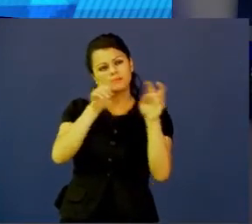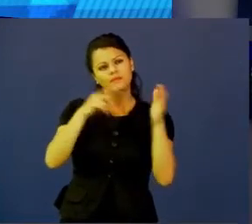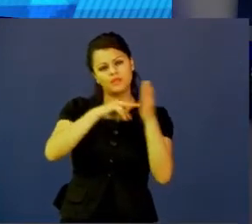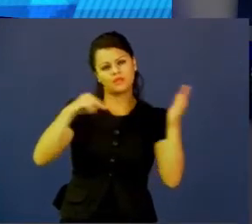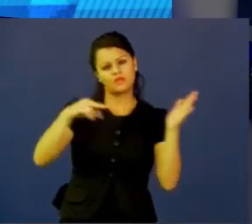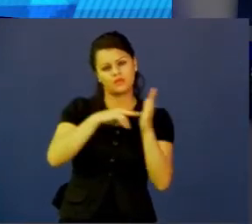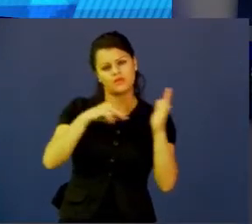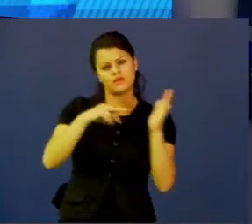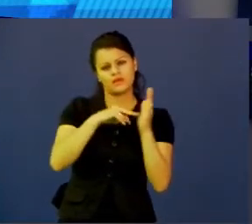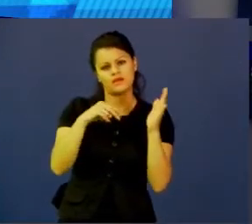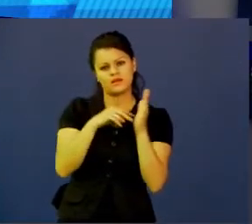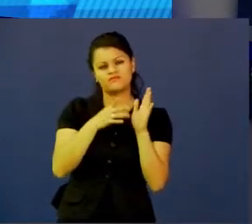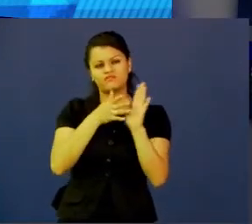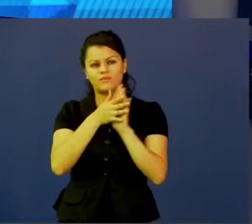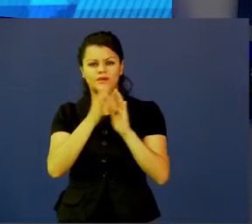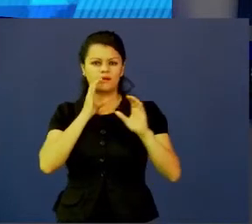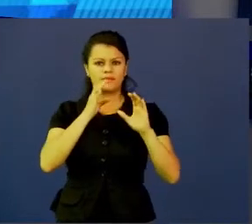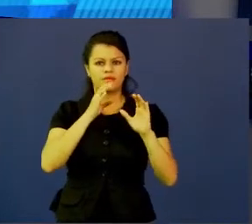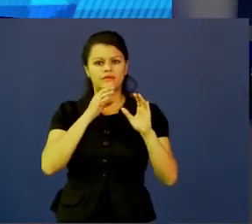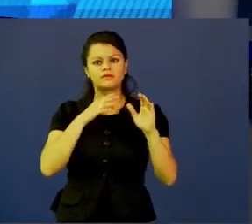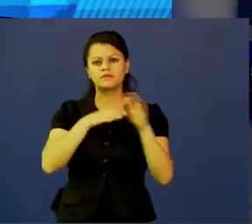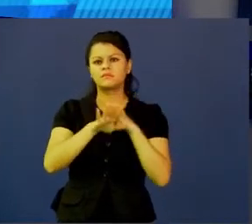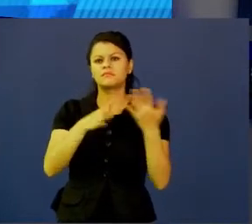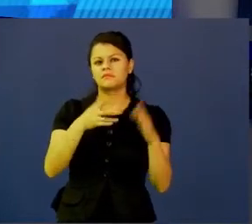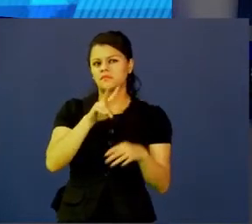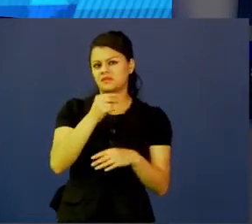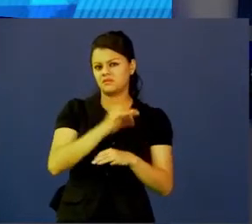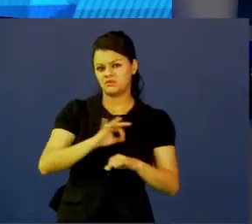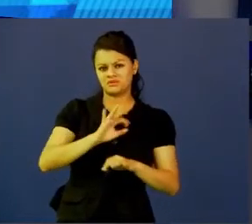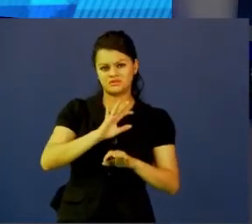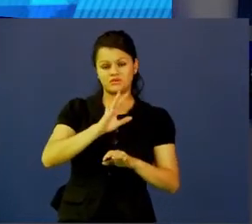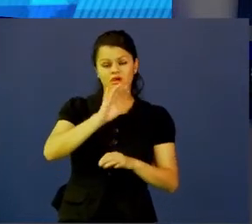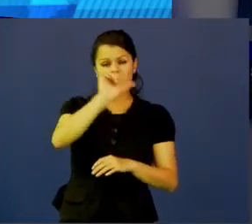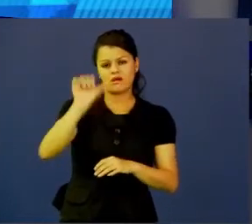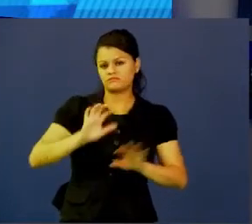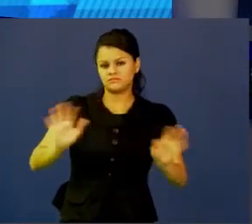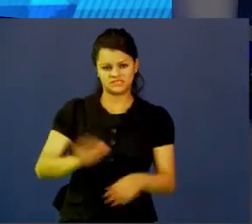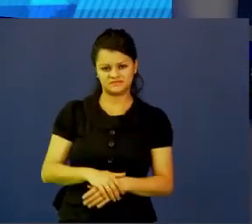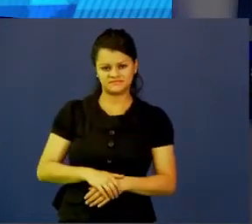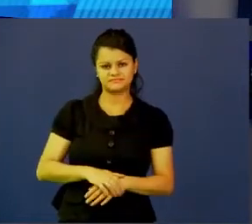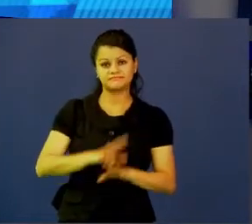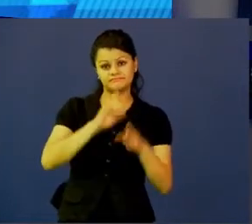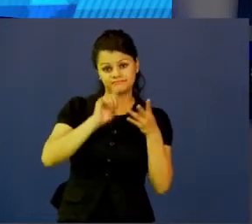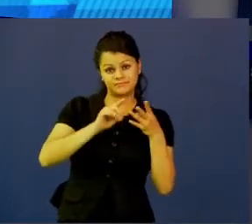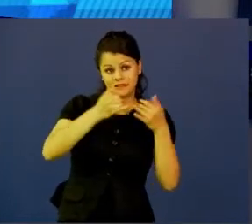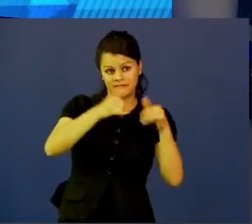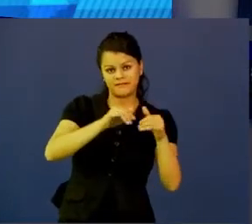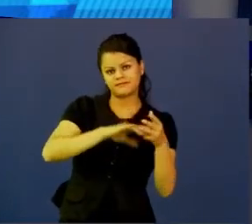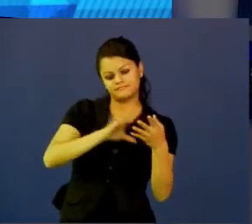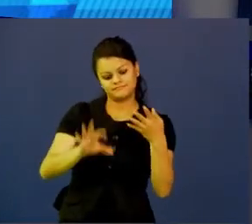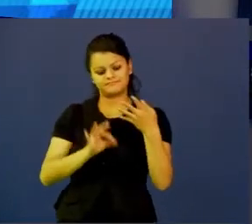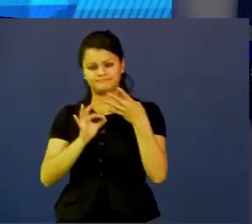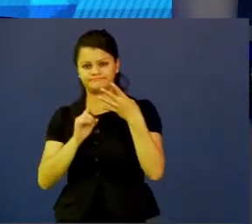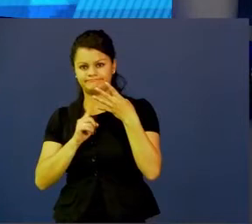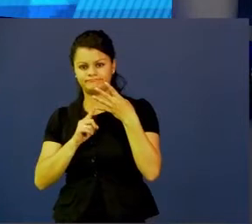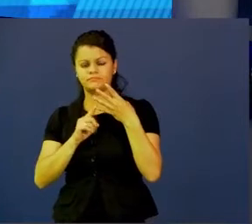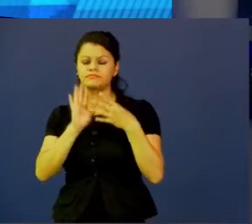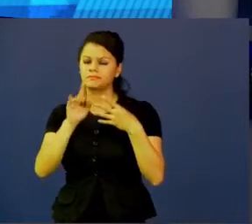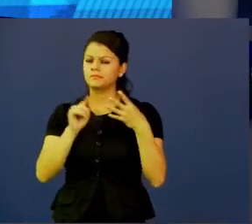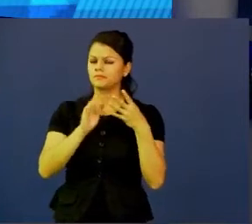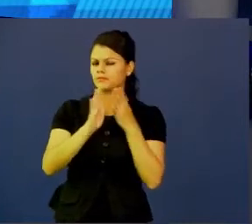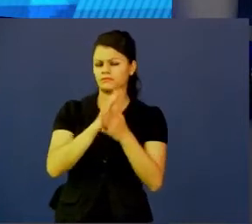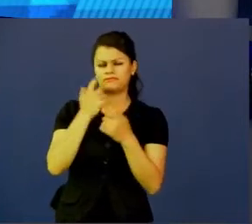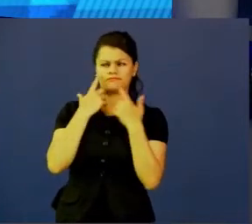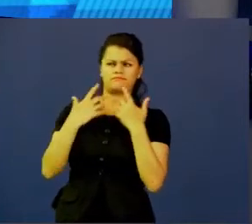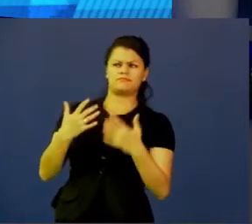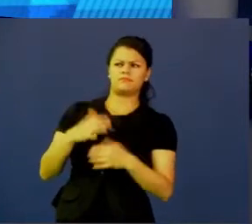comunicaciones. Para cerrar este capítulo que me conecta con el siguiente, hay un dato que a nosotros nos parece abrumador. Es un estudio que